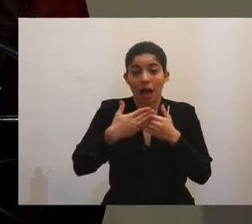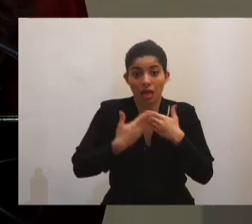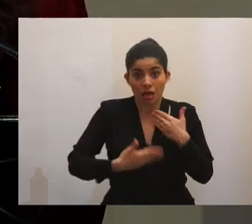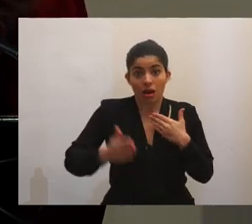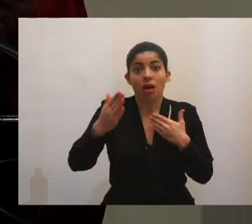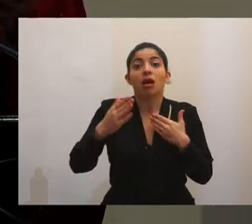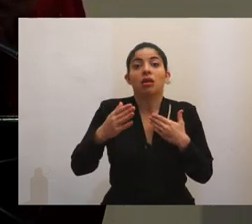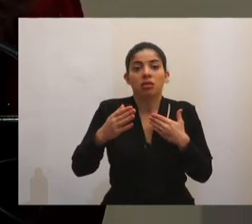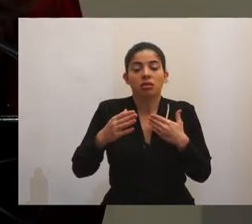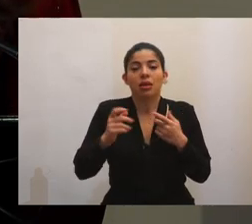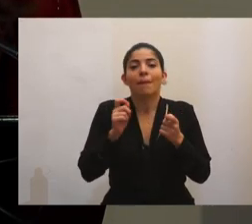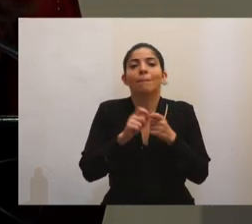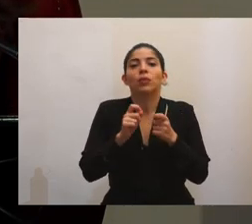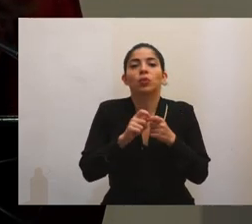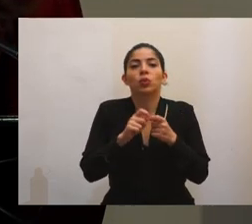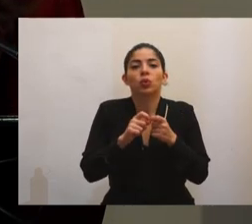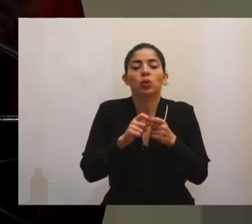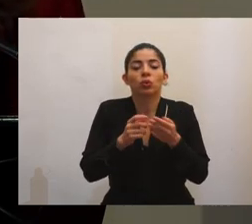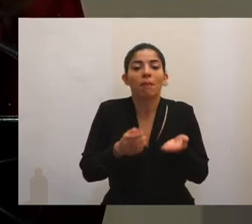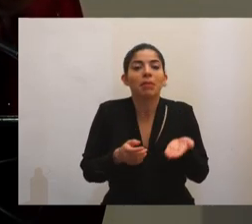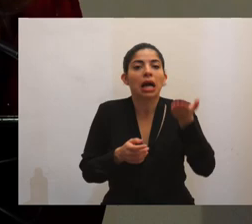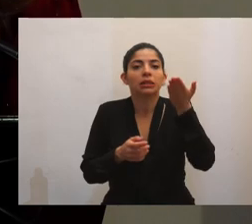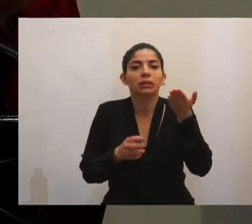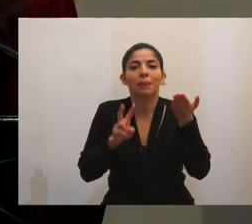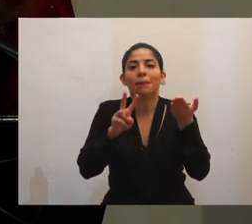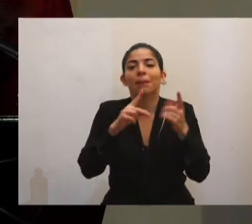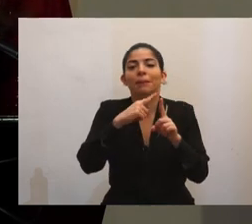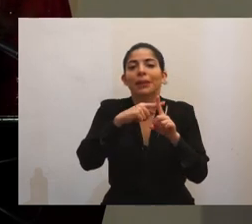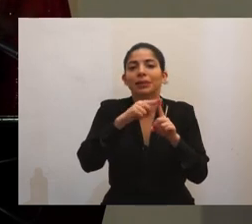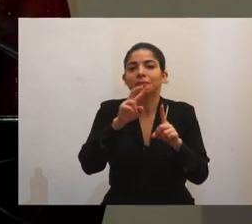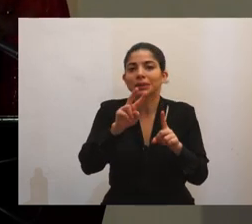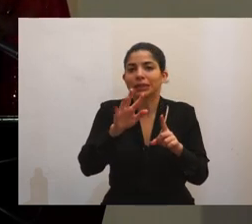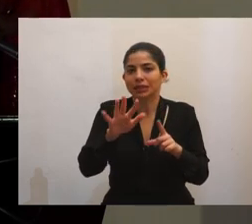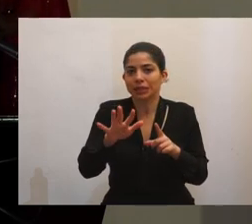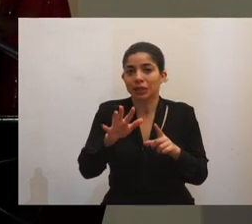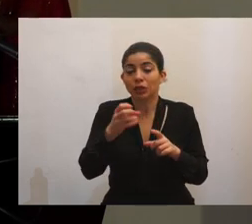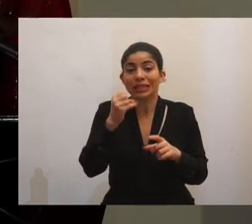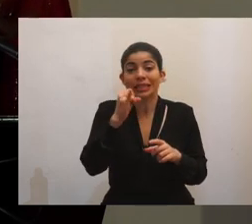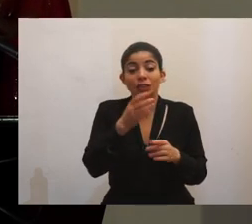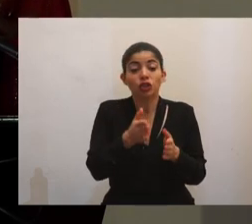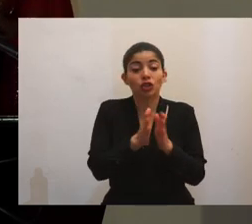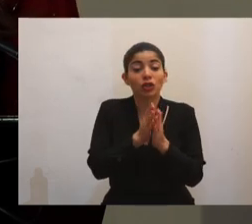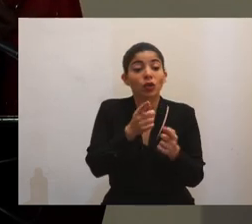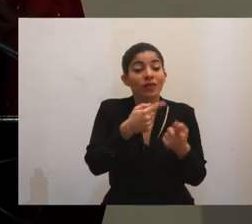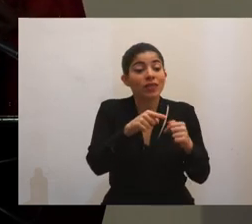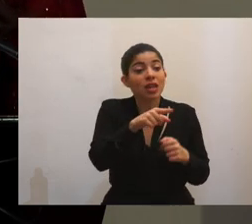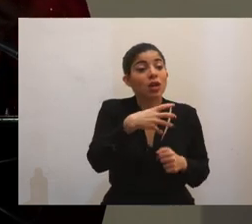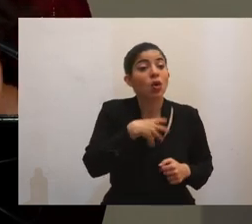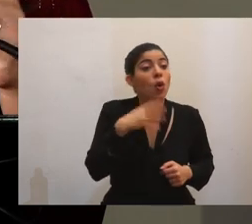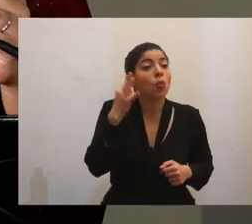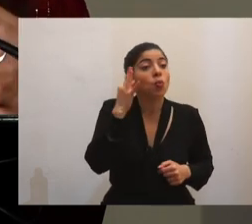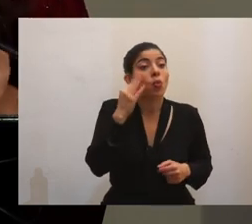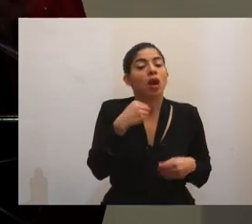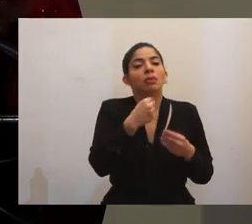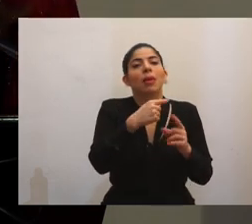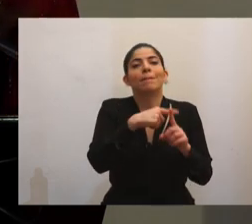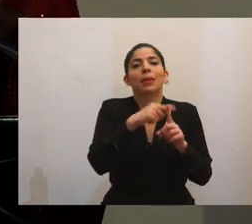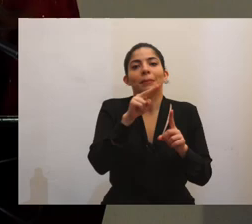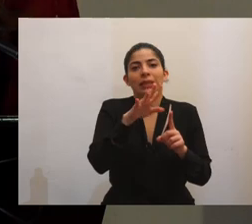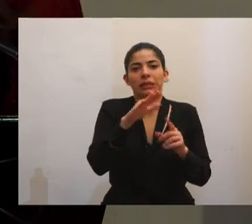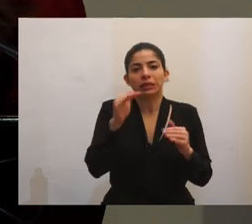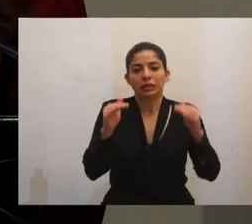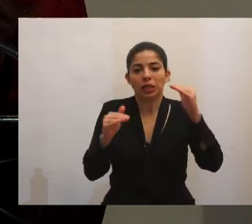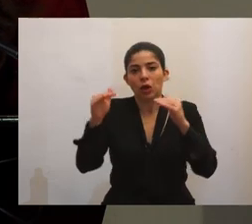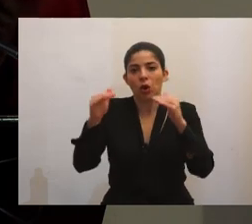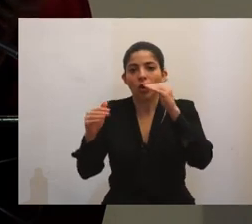daremos un puntaje de más 25 a las solicitudes presentadas por mujeres para que puedan escalar en esa